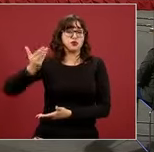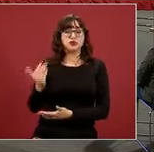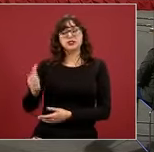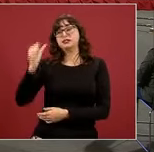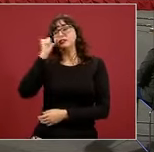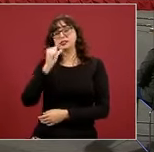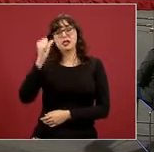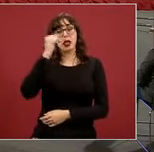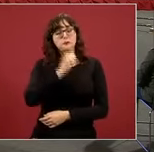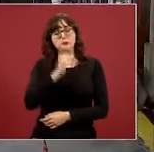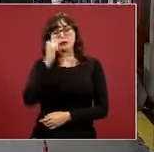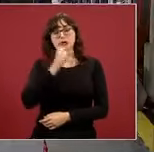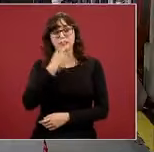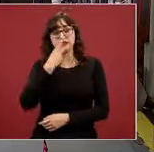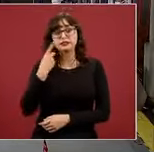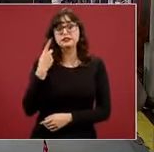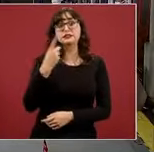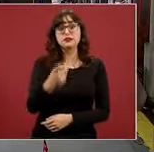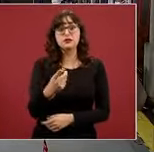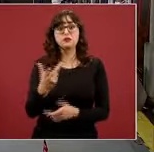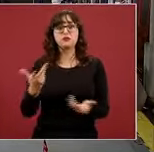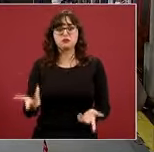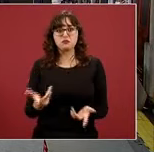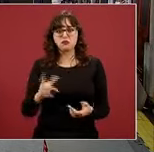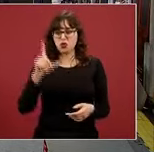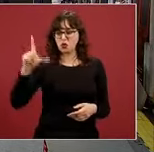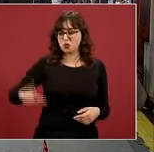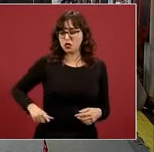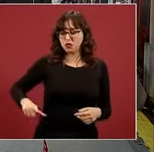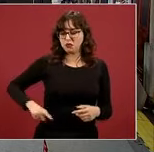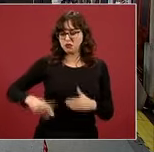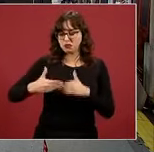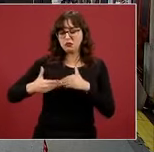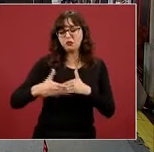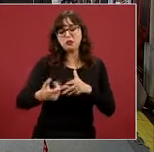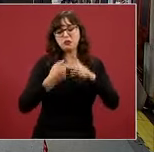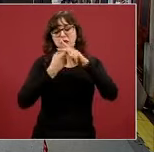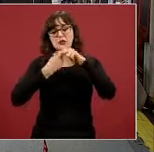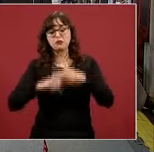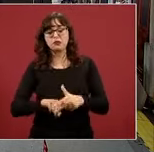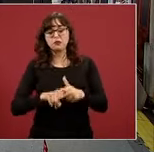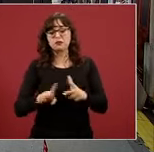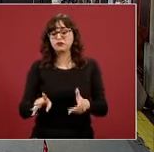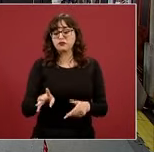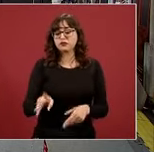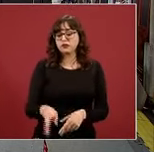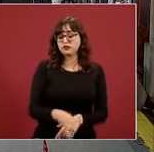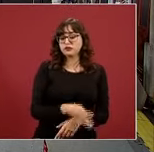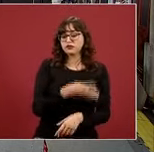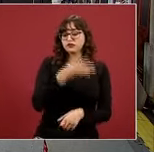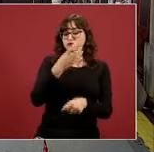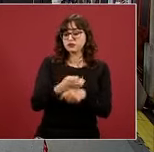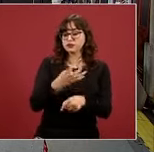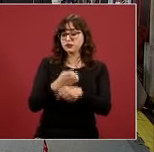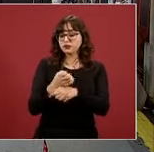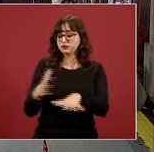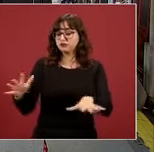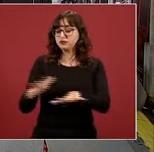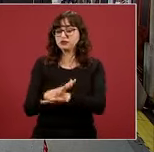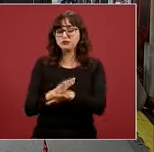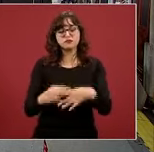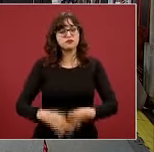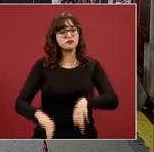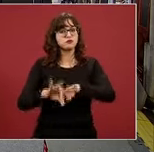tiene un compromiso con transparentar e informar a la población todo el tiempo. Es parte